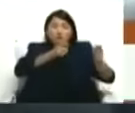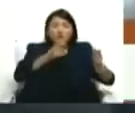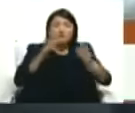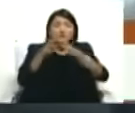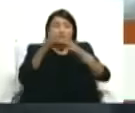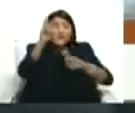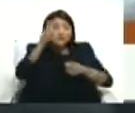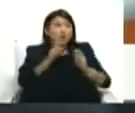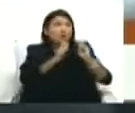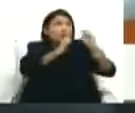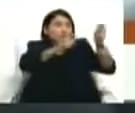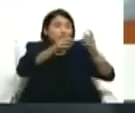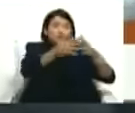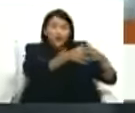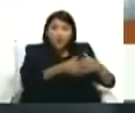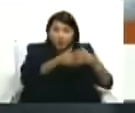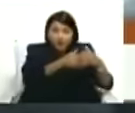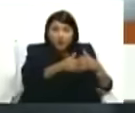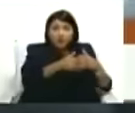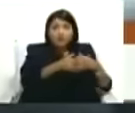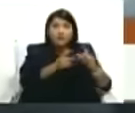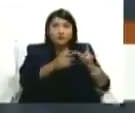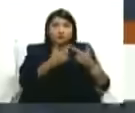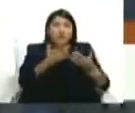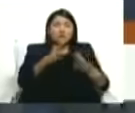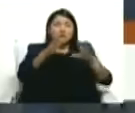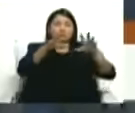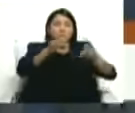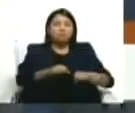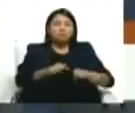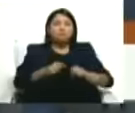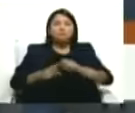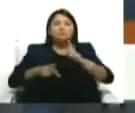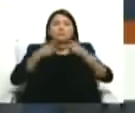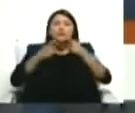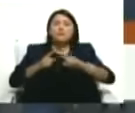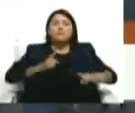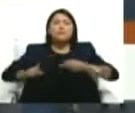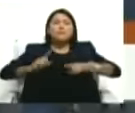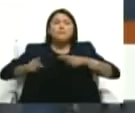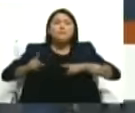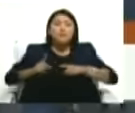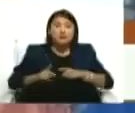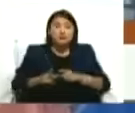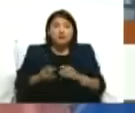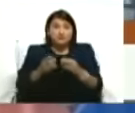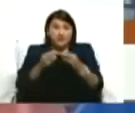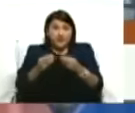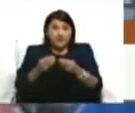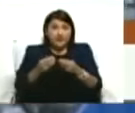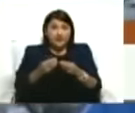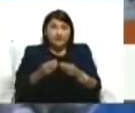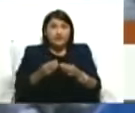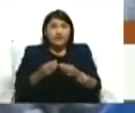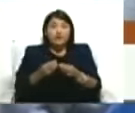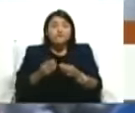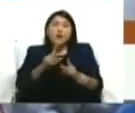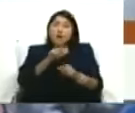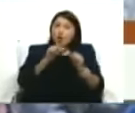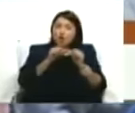Venezuela y solo anhelan el poder político para volver a sus